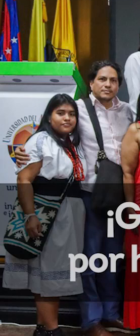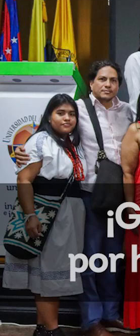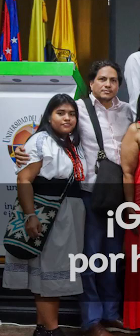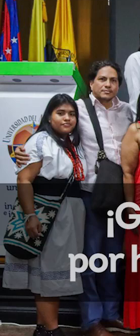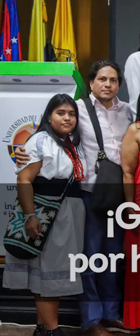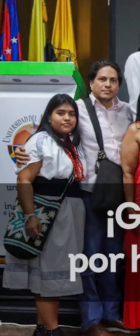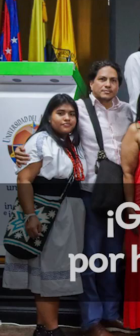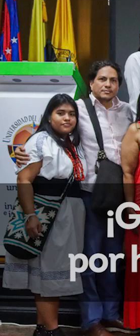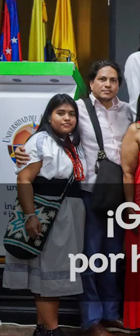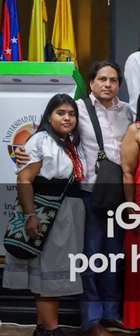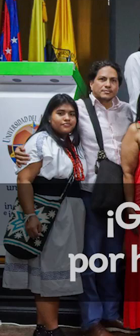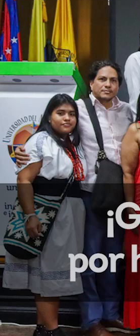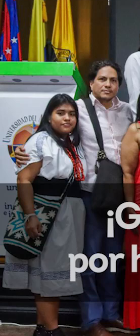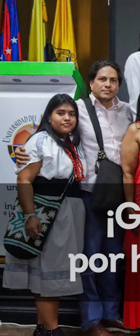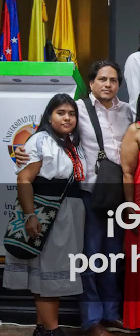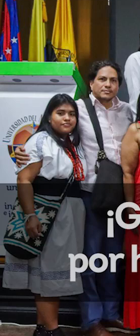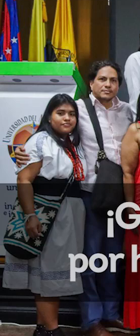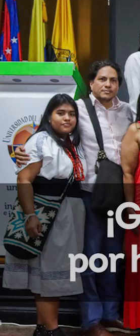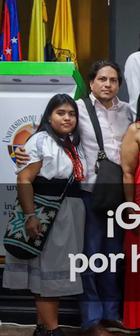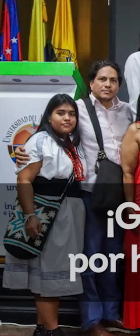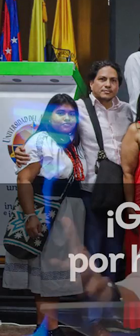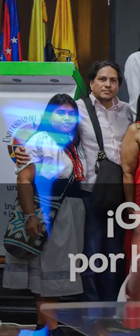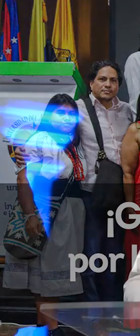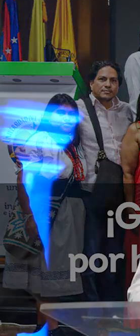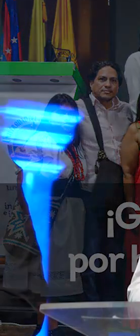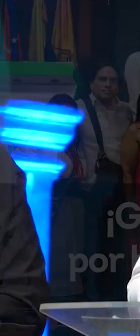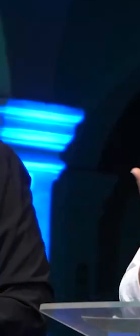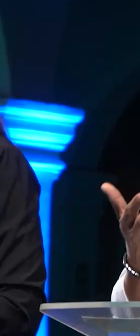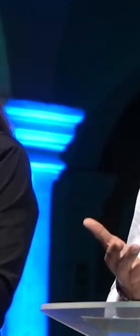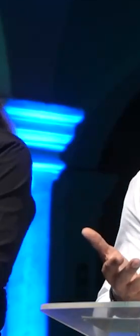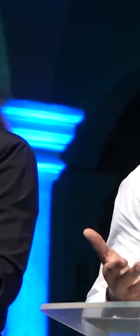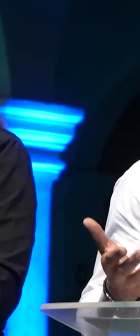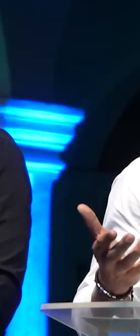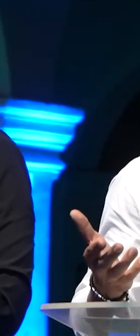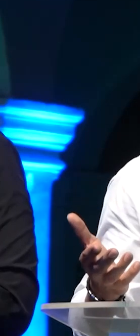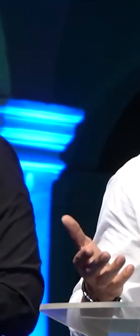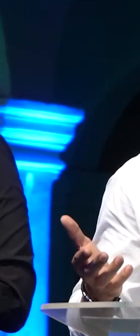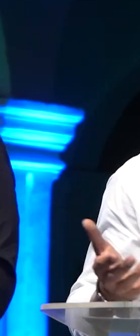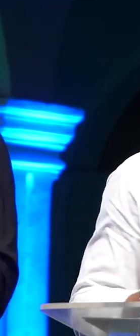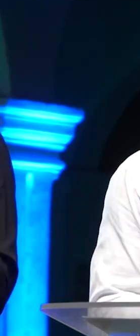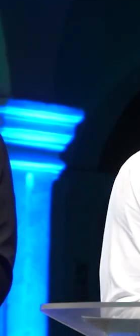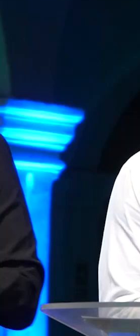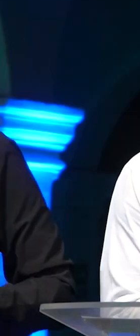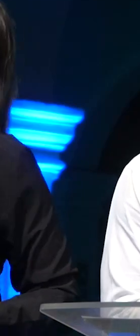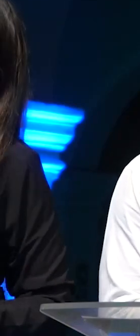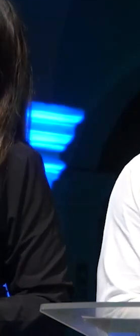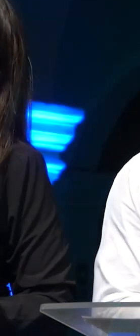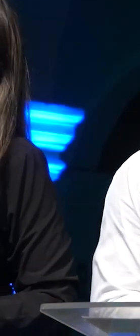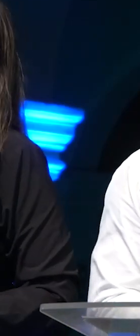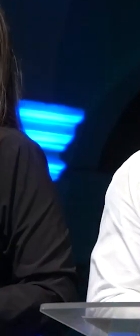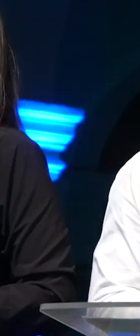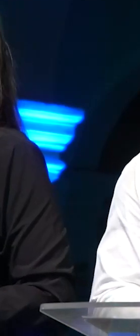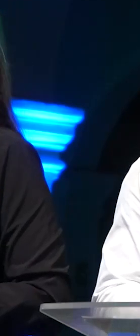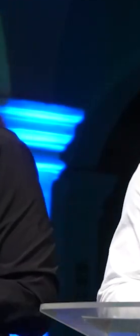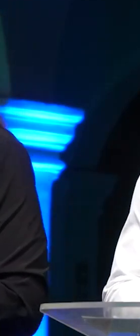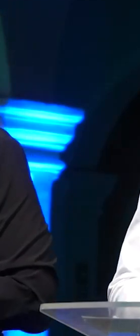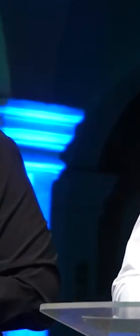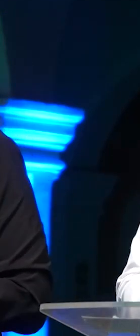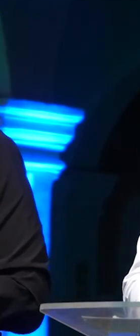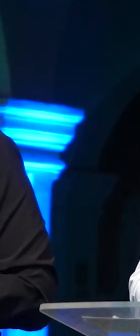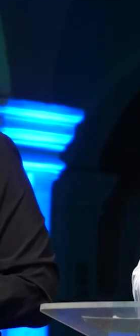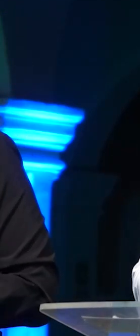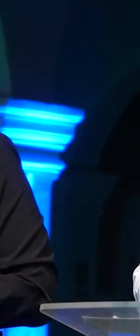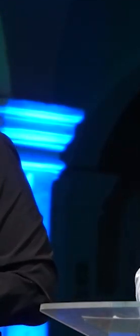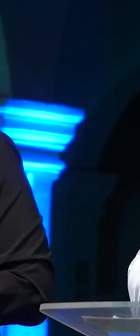acredita 61 años de historia, de trayectoria, de compromiso. Así que muchas gracias a todos y a todas por ese compromiso. Esta